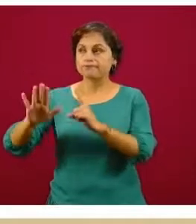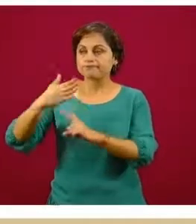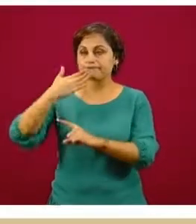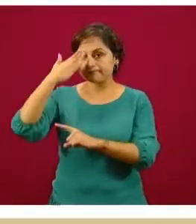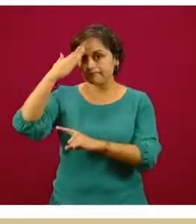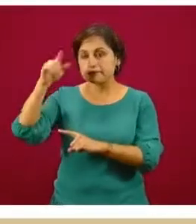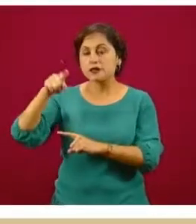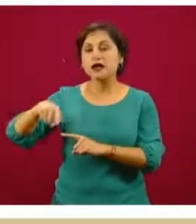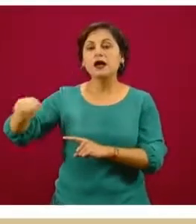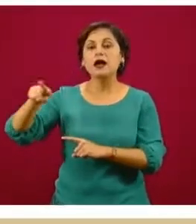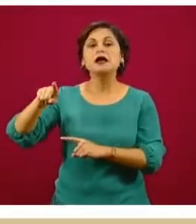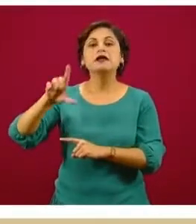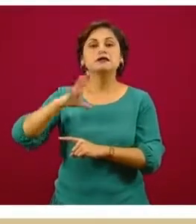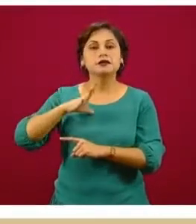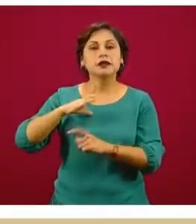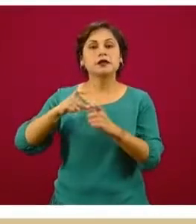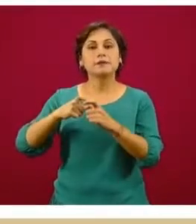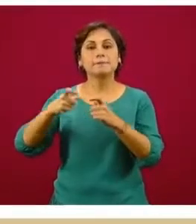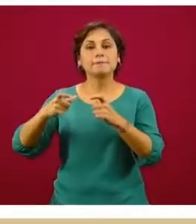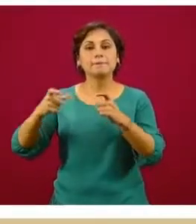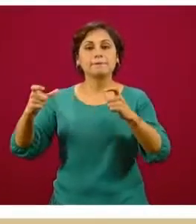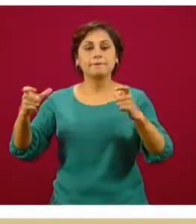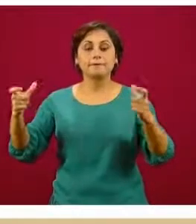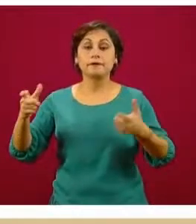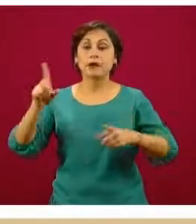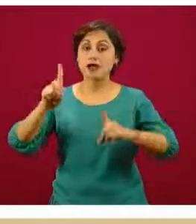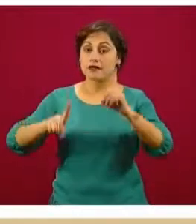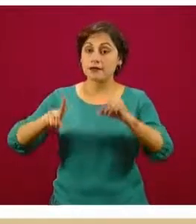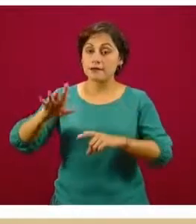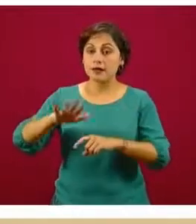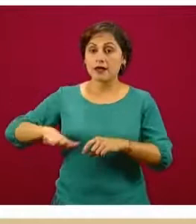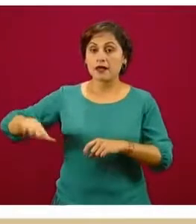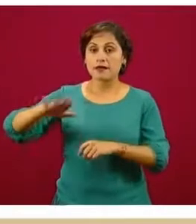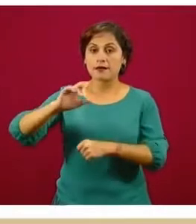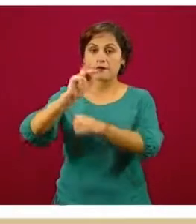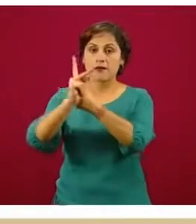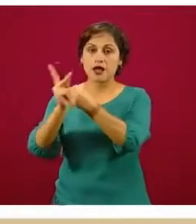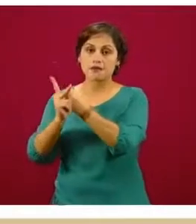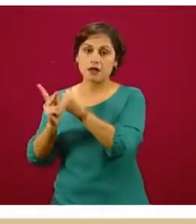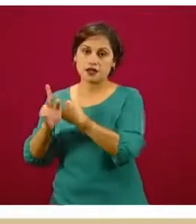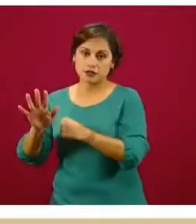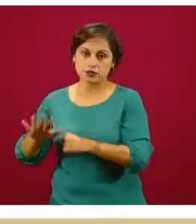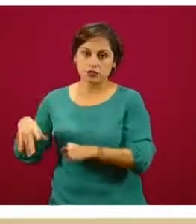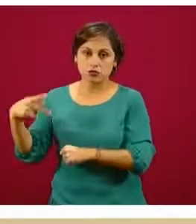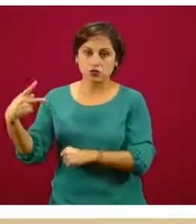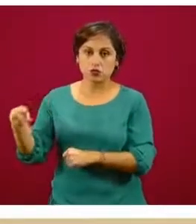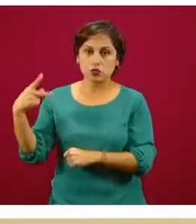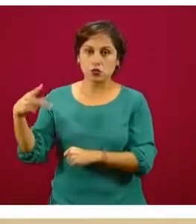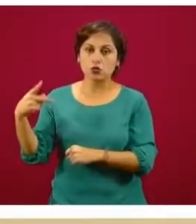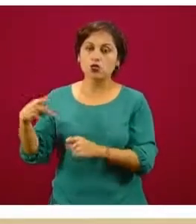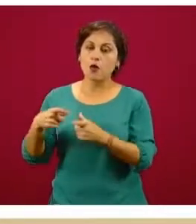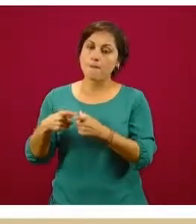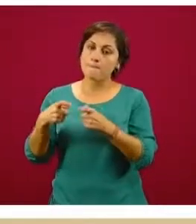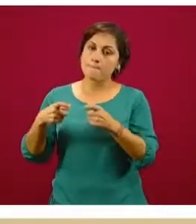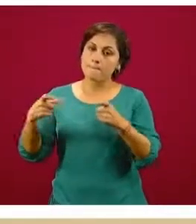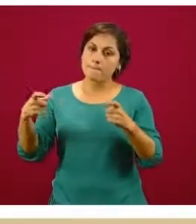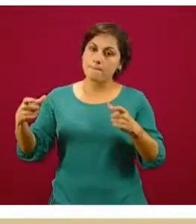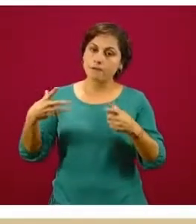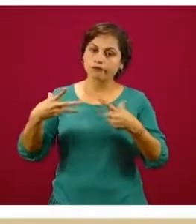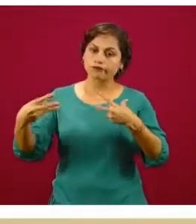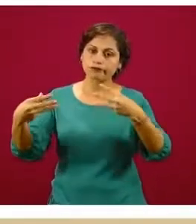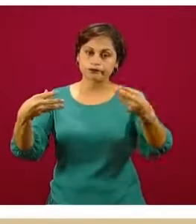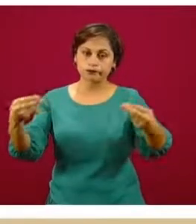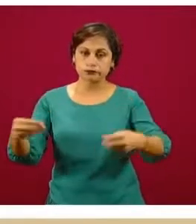en la medida en que los países, los estados soberanos de esta región continúen teniendo transmisión.